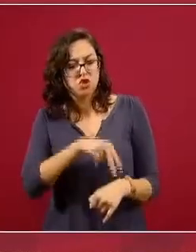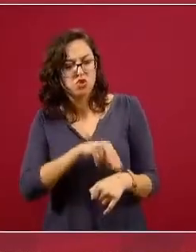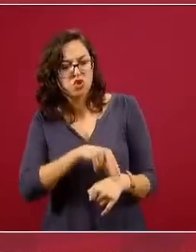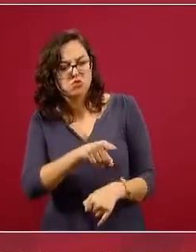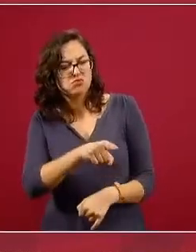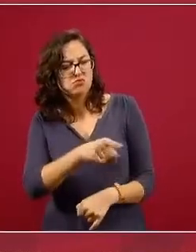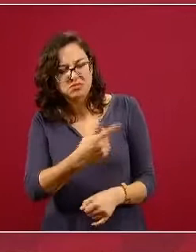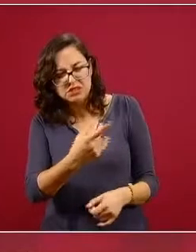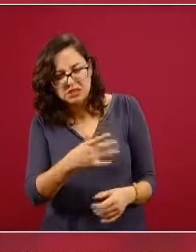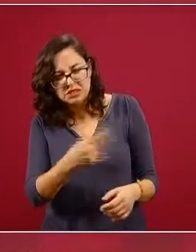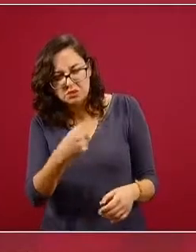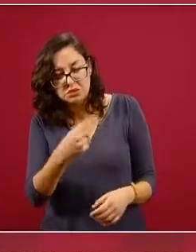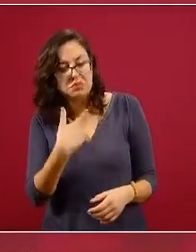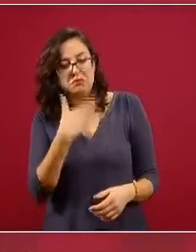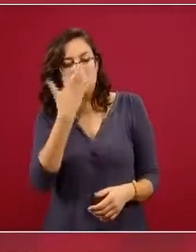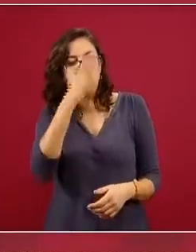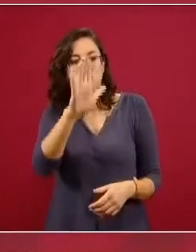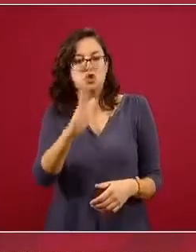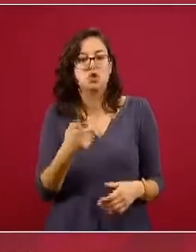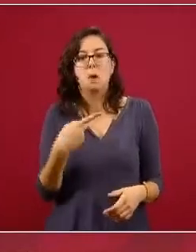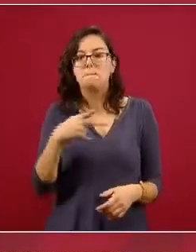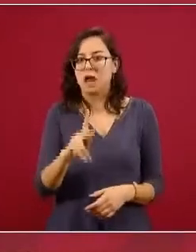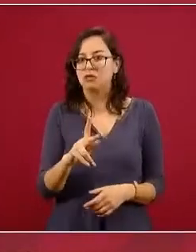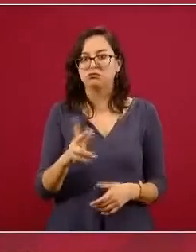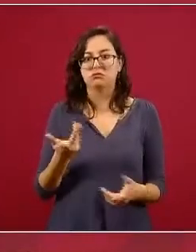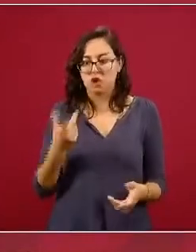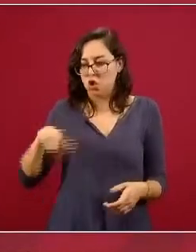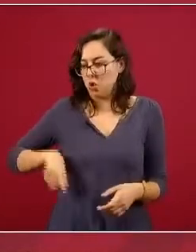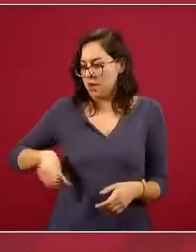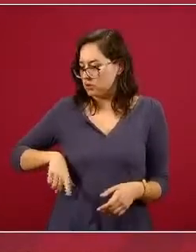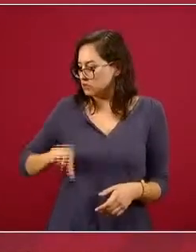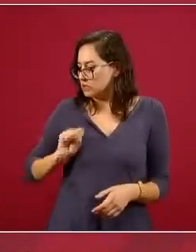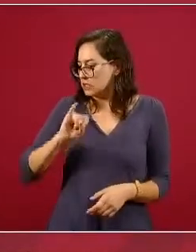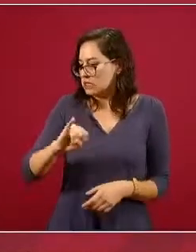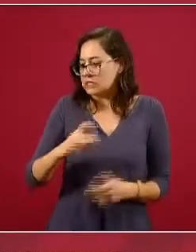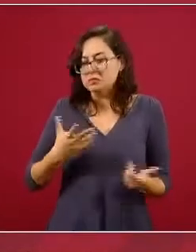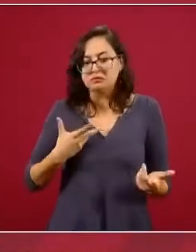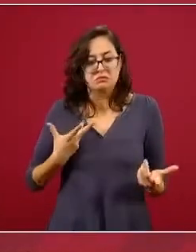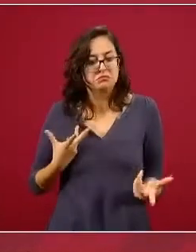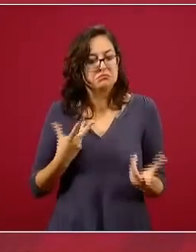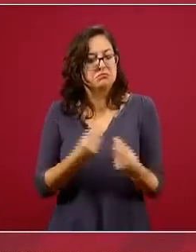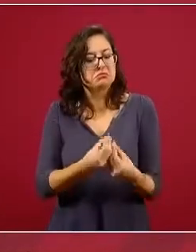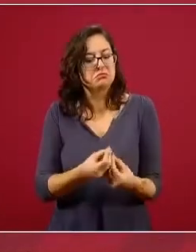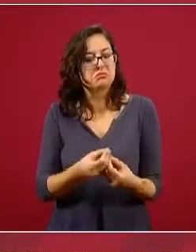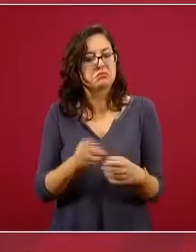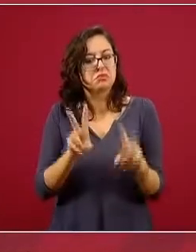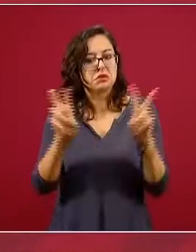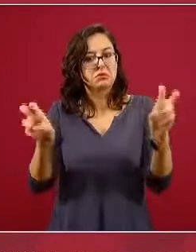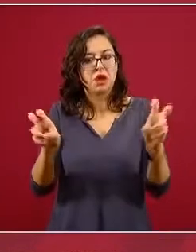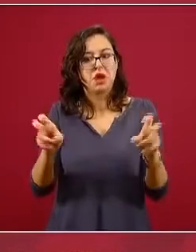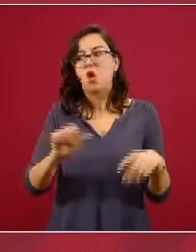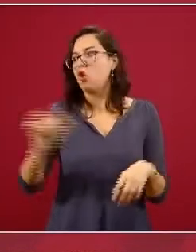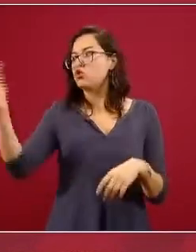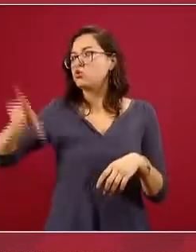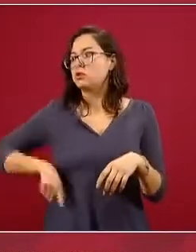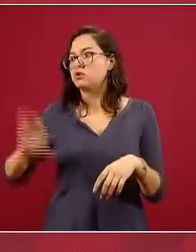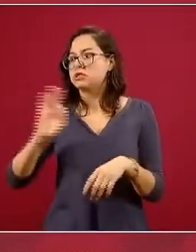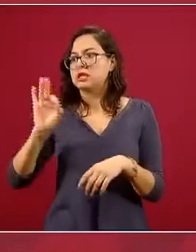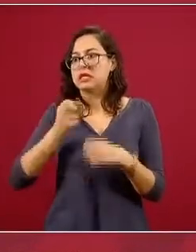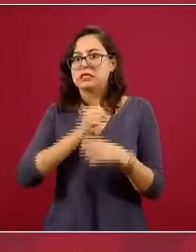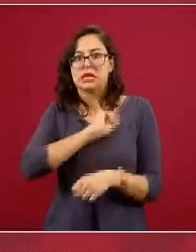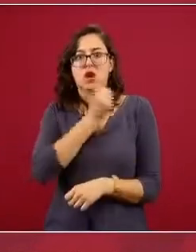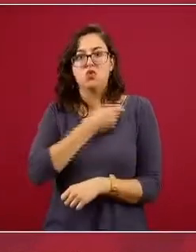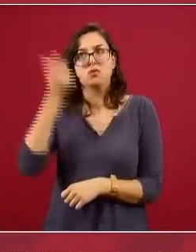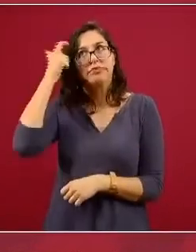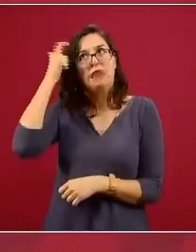el gobierno. No sé si a otros gobiernos, como él lo menciona, se les olvida el tema de salud mental, a nosotros no. Y